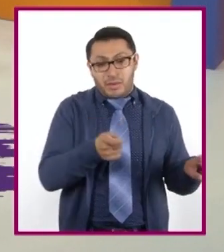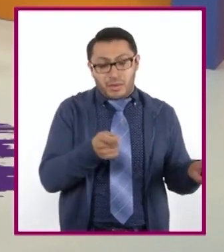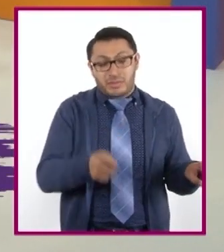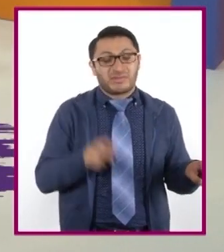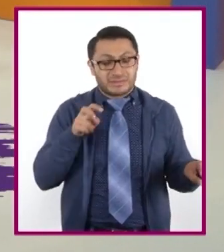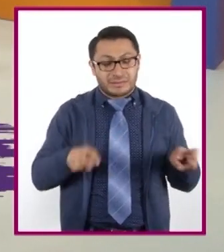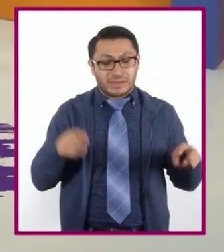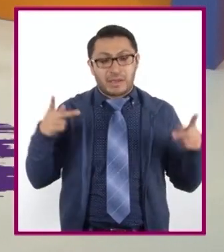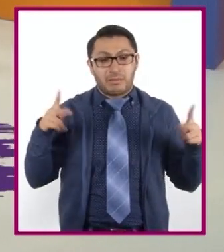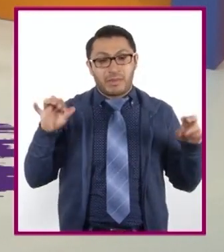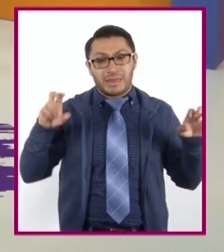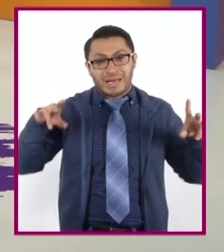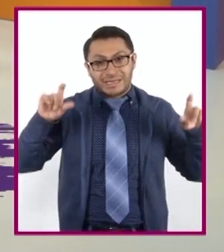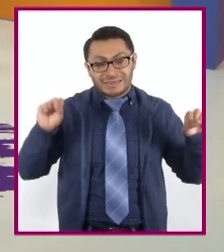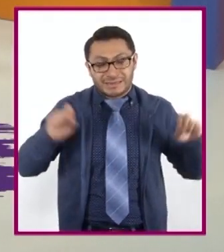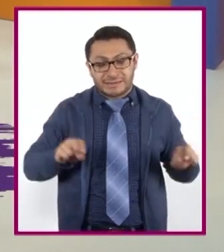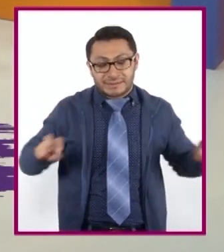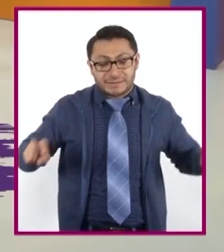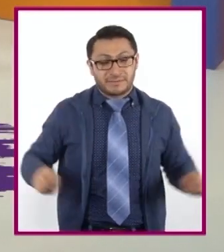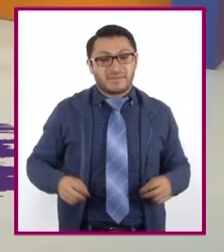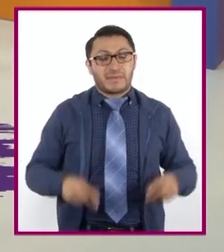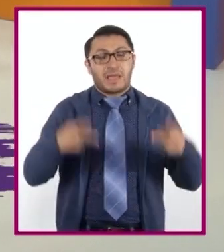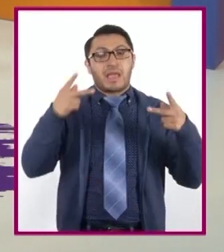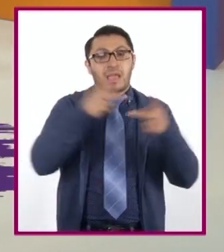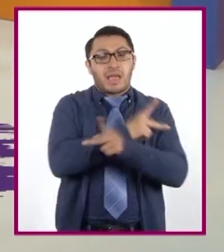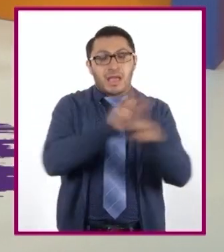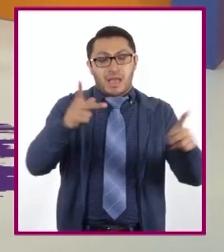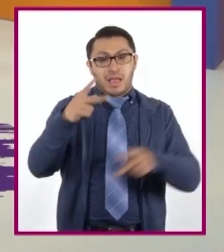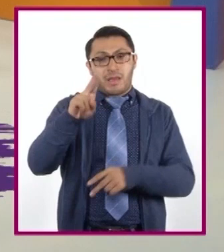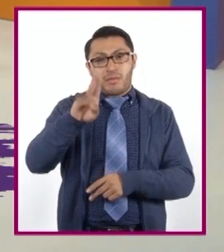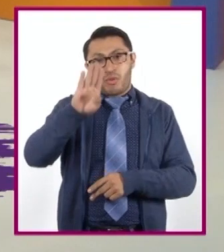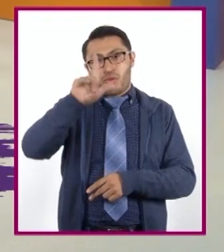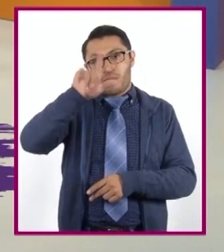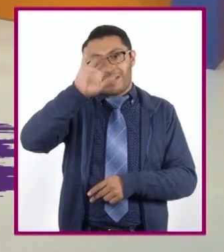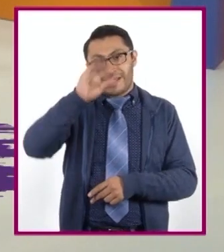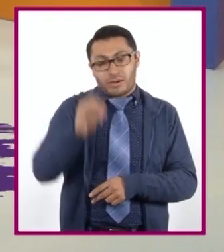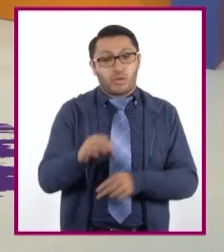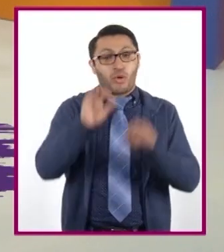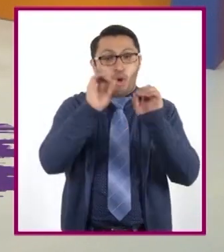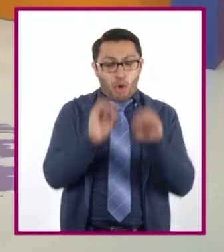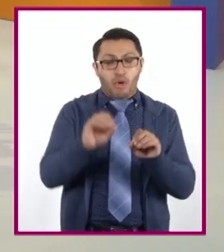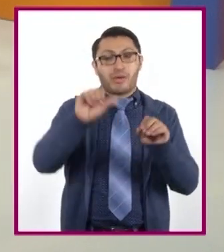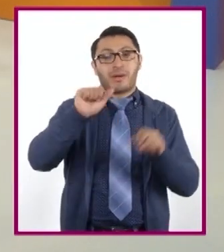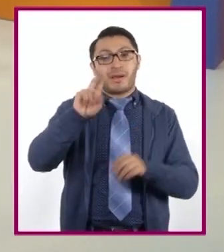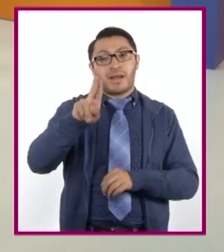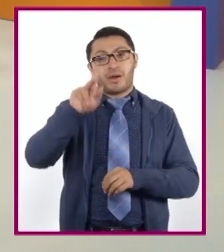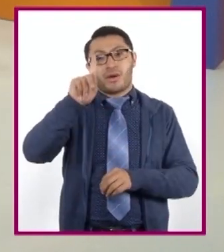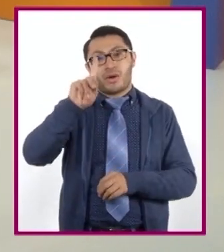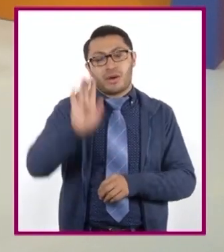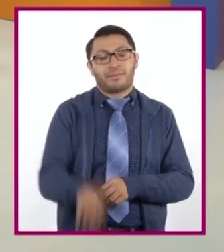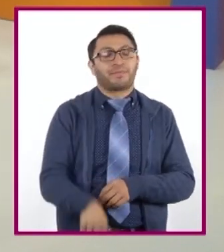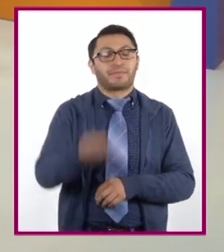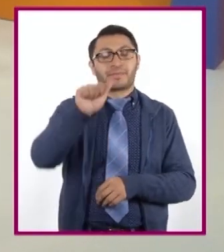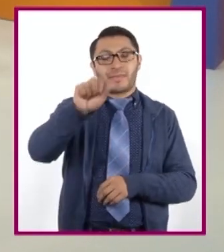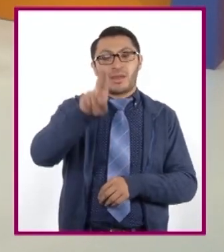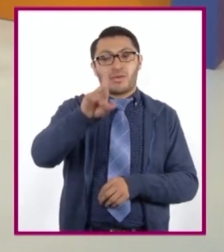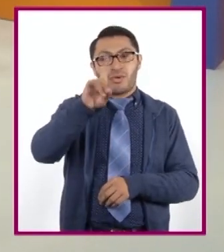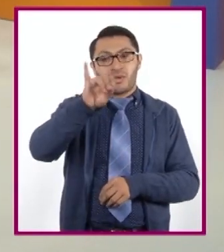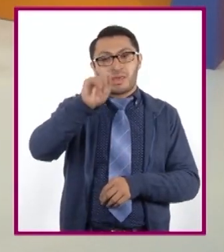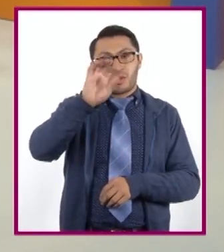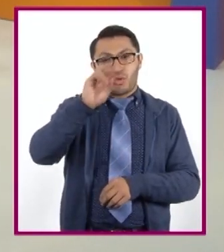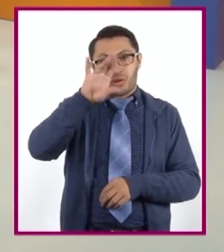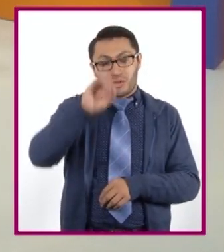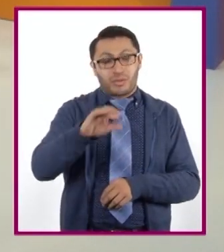auditorio. Son las personas que escuchan atentamente el tema que se está abordando y realizan una serie de preguntas